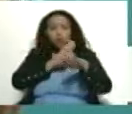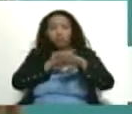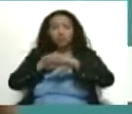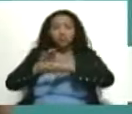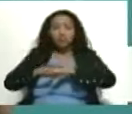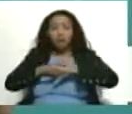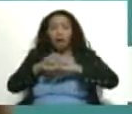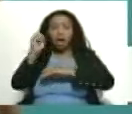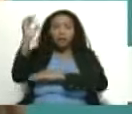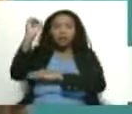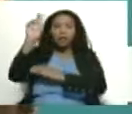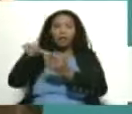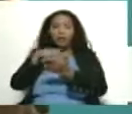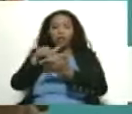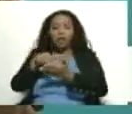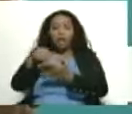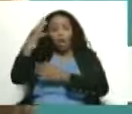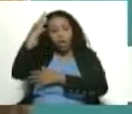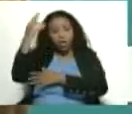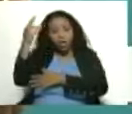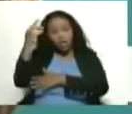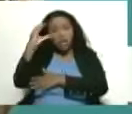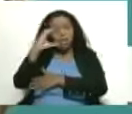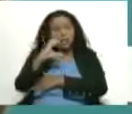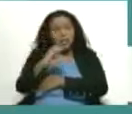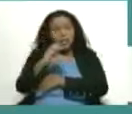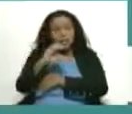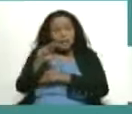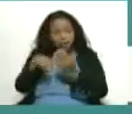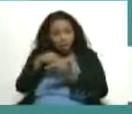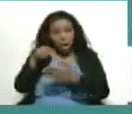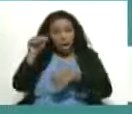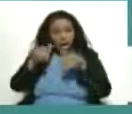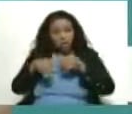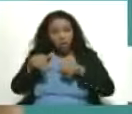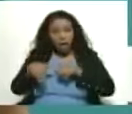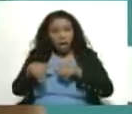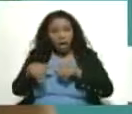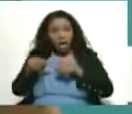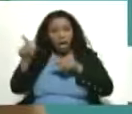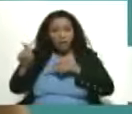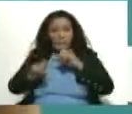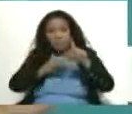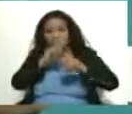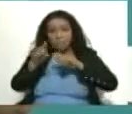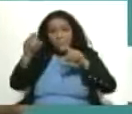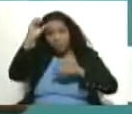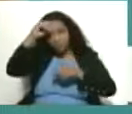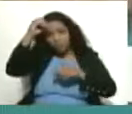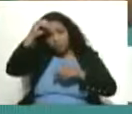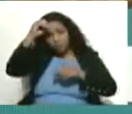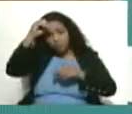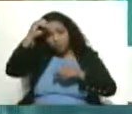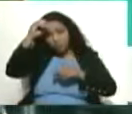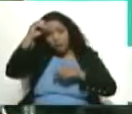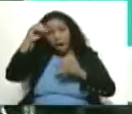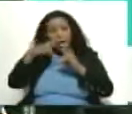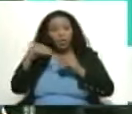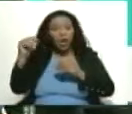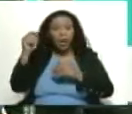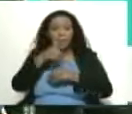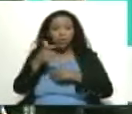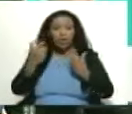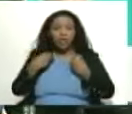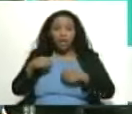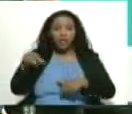ha convocado la Asamblea Nacional, el Consejo Nacional Electoral, este referéndum que nos permite a todas y a todos los venezolanos, primero, generar un